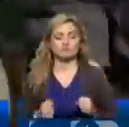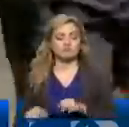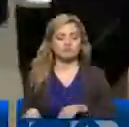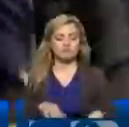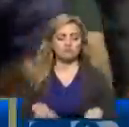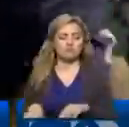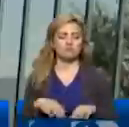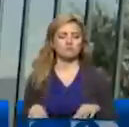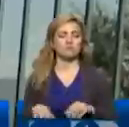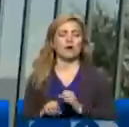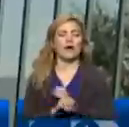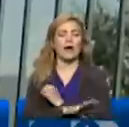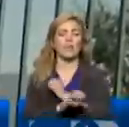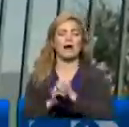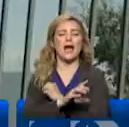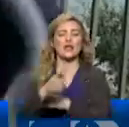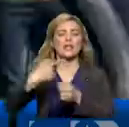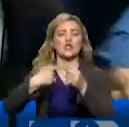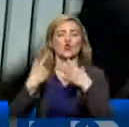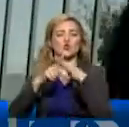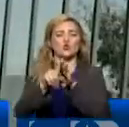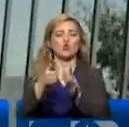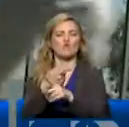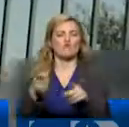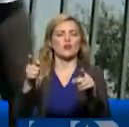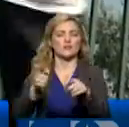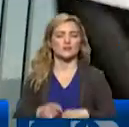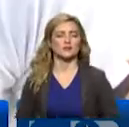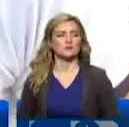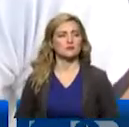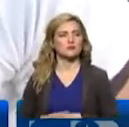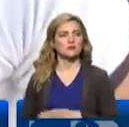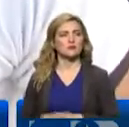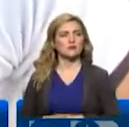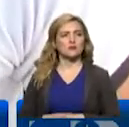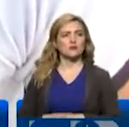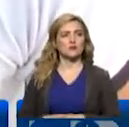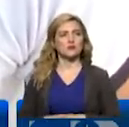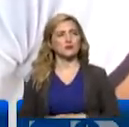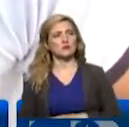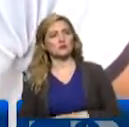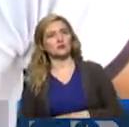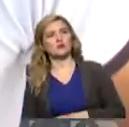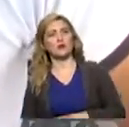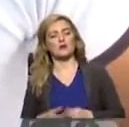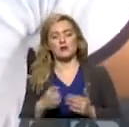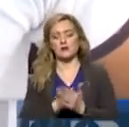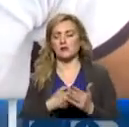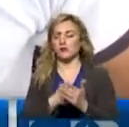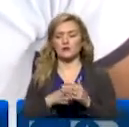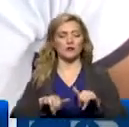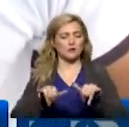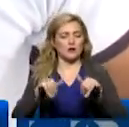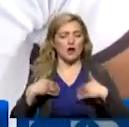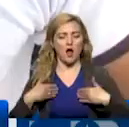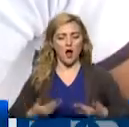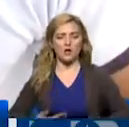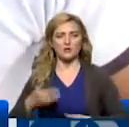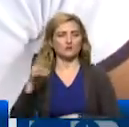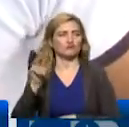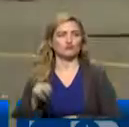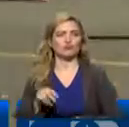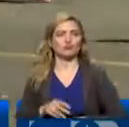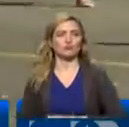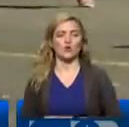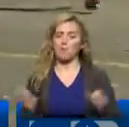actividad de la campaña Quito Inclusivo y Diverso. Que sigan adelante y que no desmayen. Que sí se puede, ¿verdad?